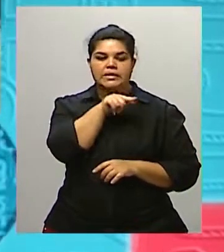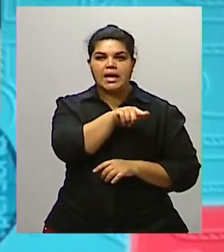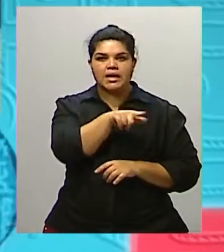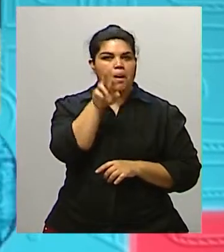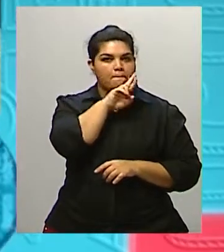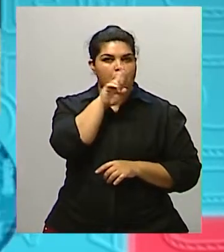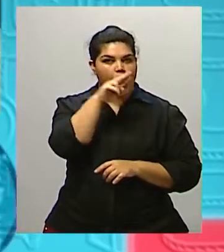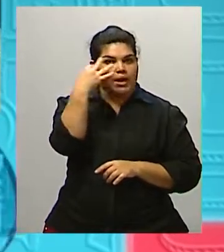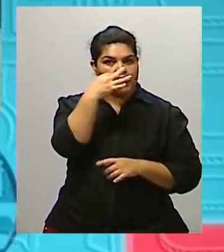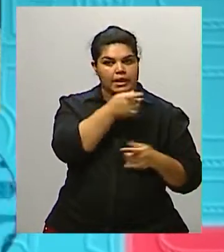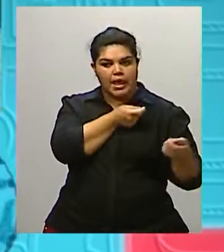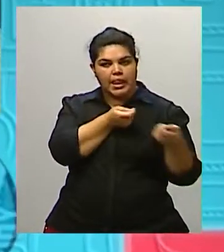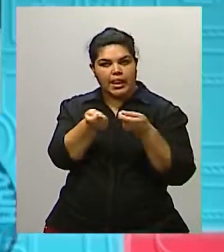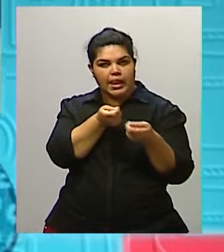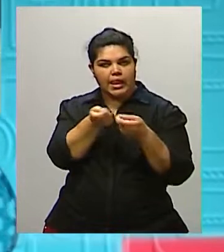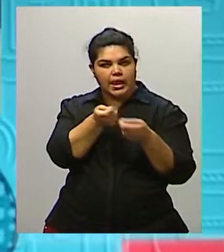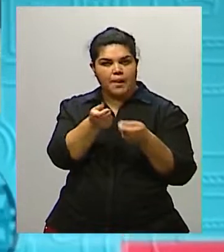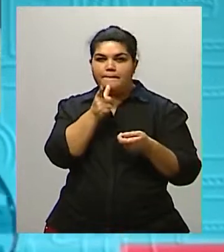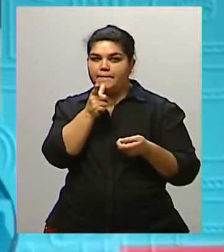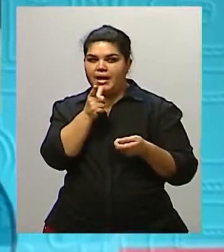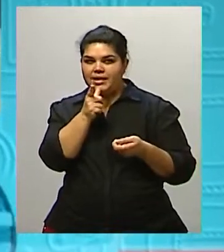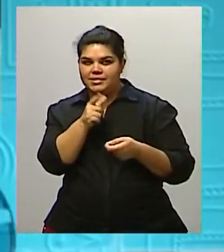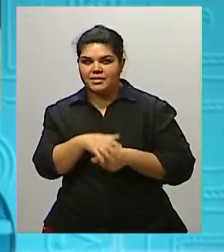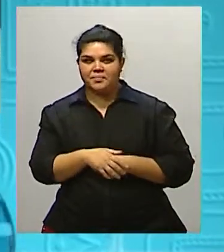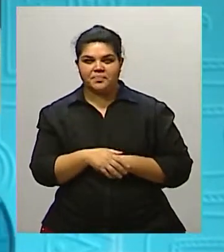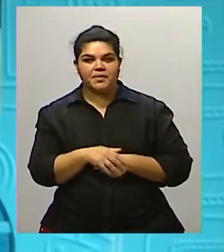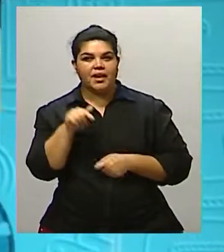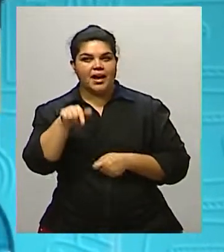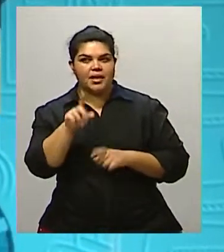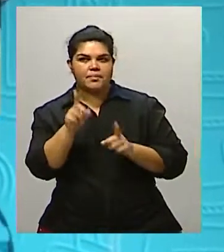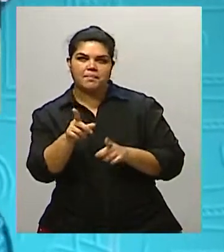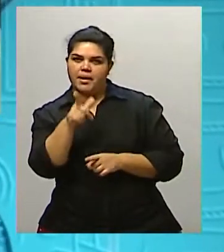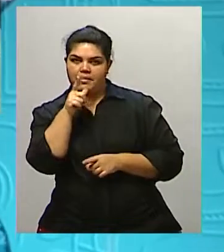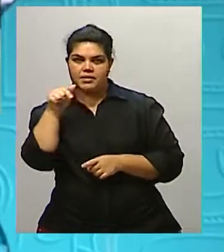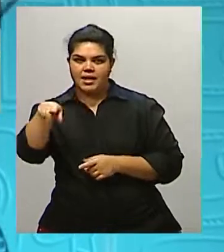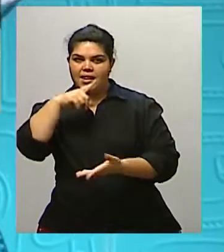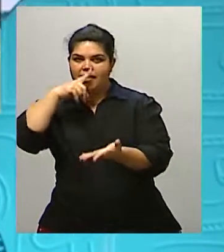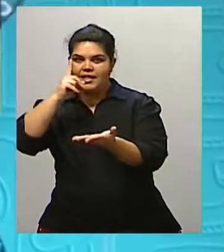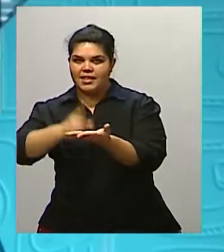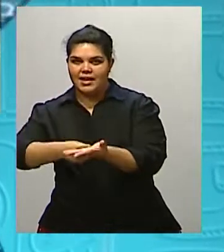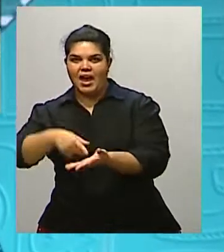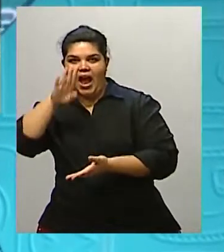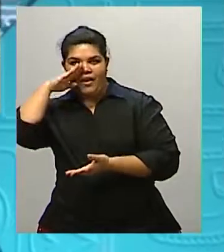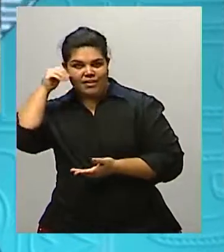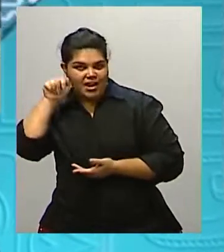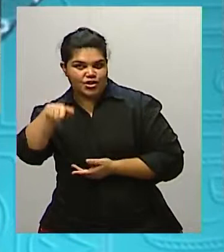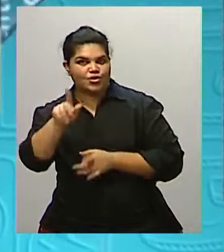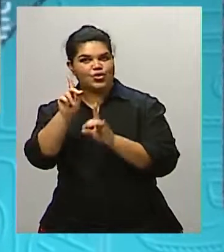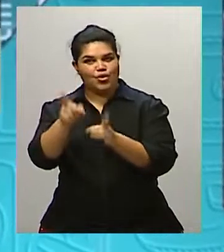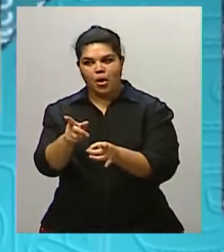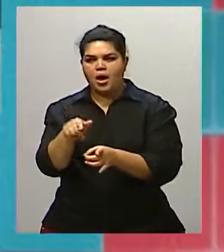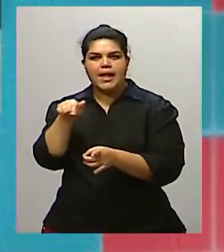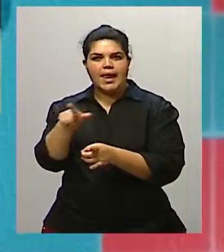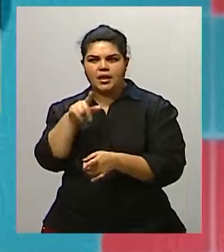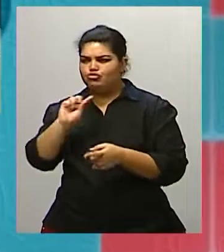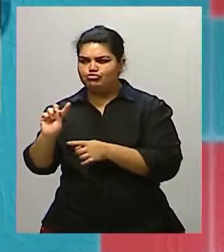decían incluso. Después, como decían, es imposible porque él marca la cancha, toma decisiones propias. ¿Cuál es la situación real, por